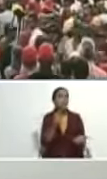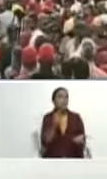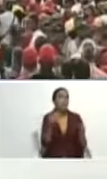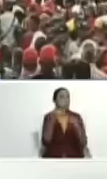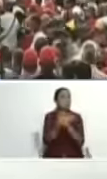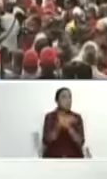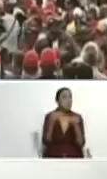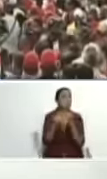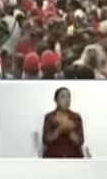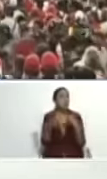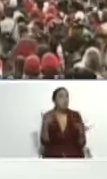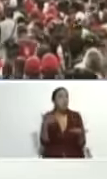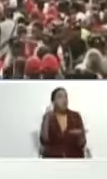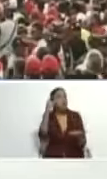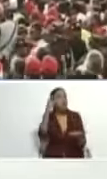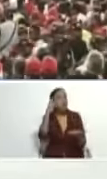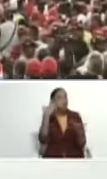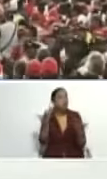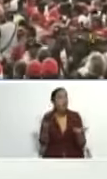¿Pero cómo es?